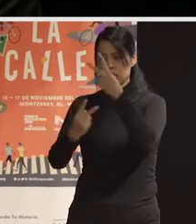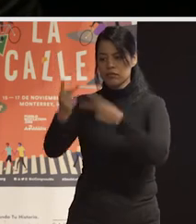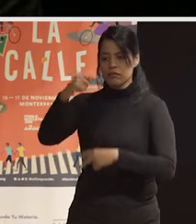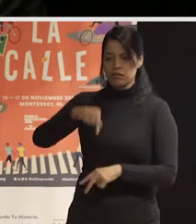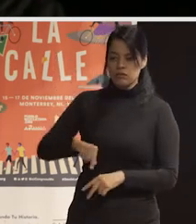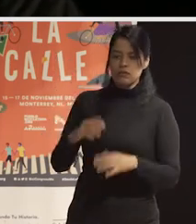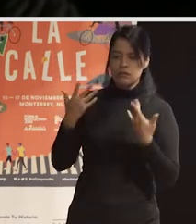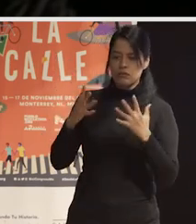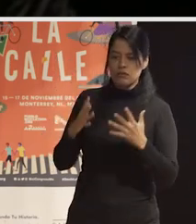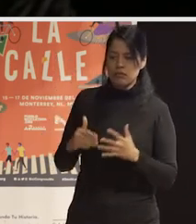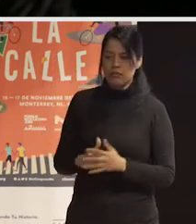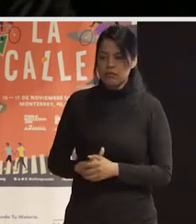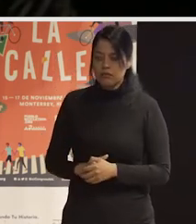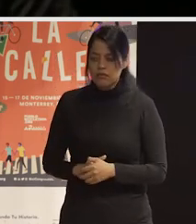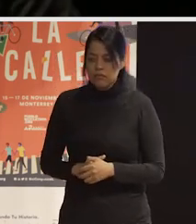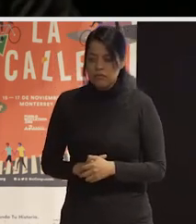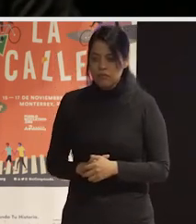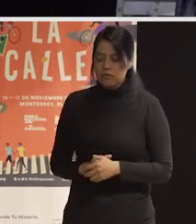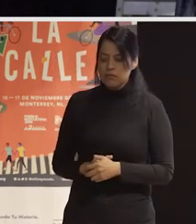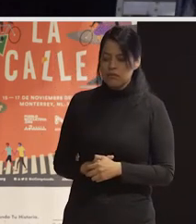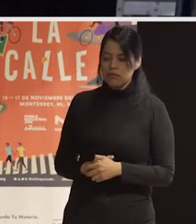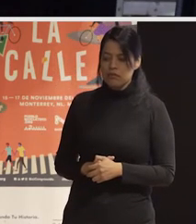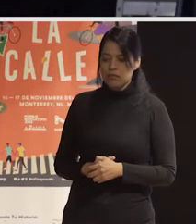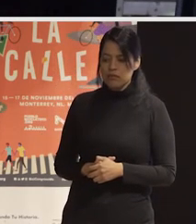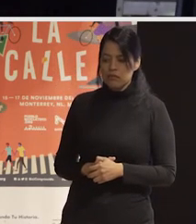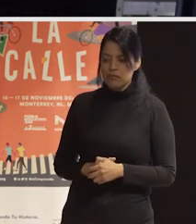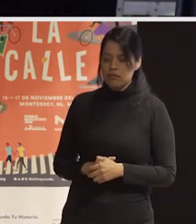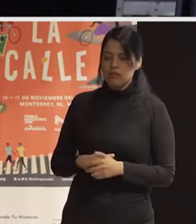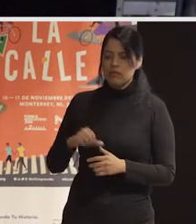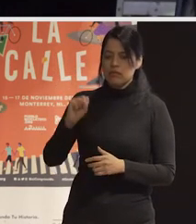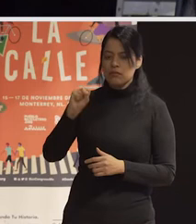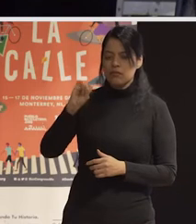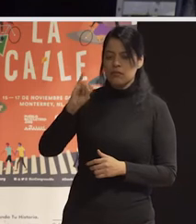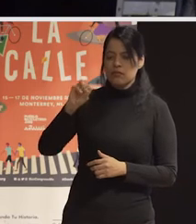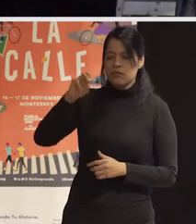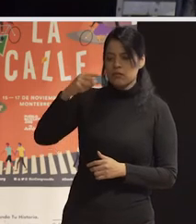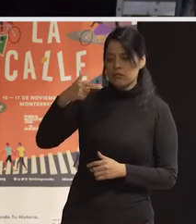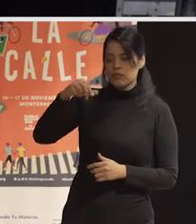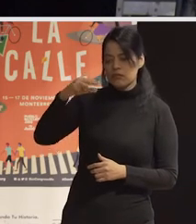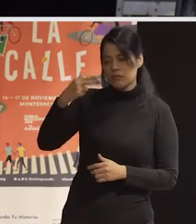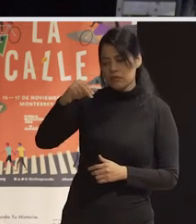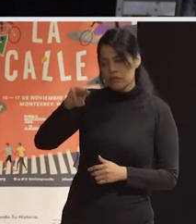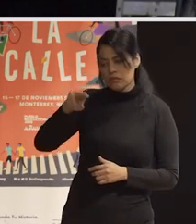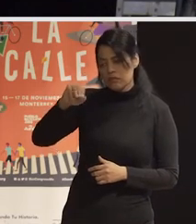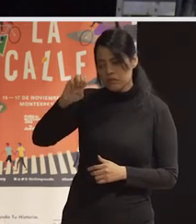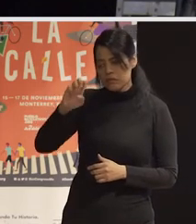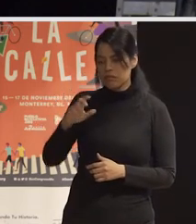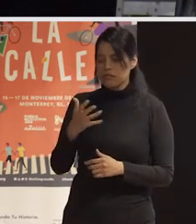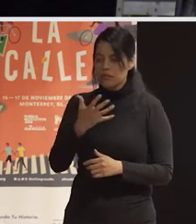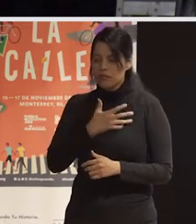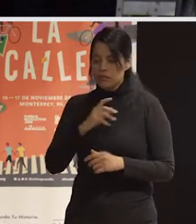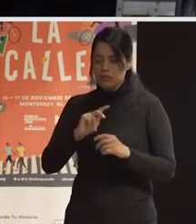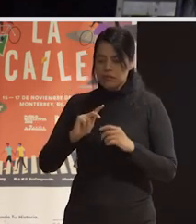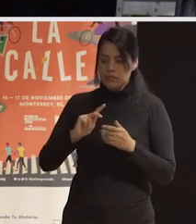bien bien igual memoria entre otras cosas tiene programas